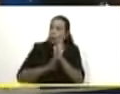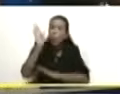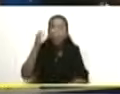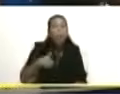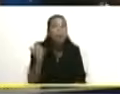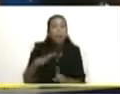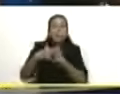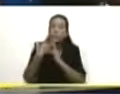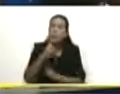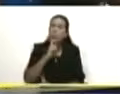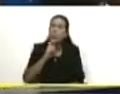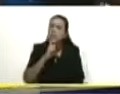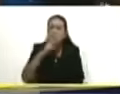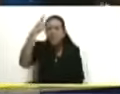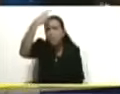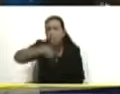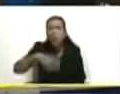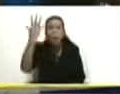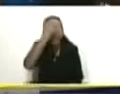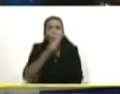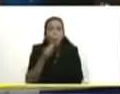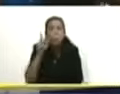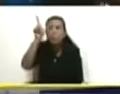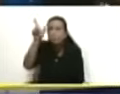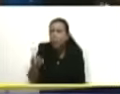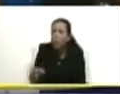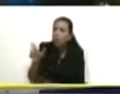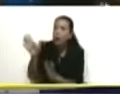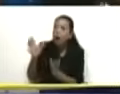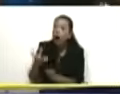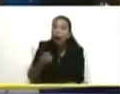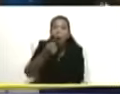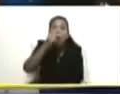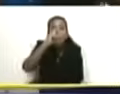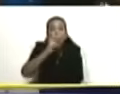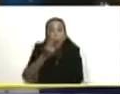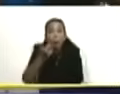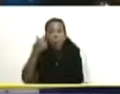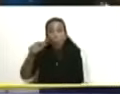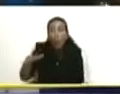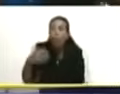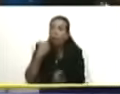cualquier problema que el joven pueda tener y en esa temprana edad tenga